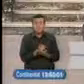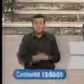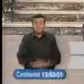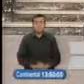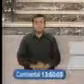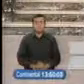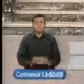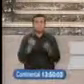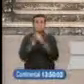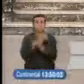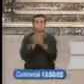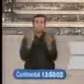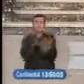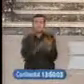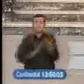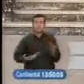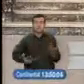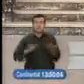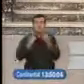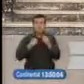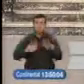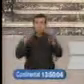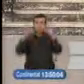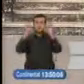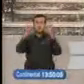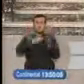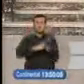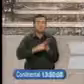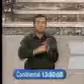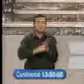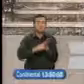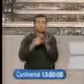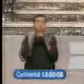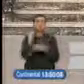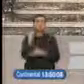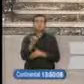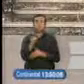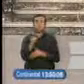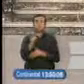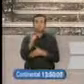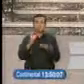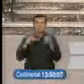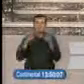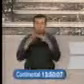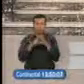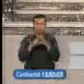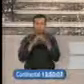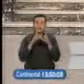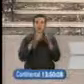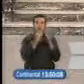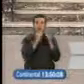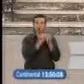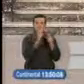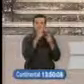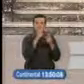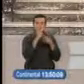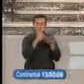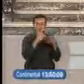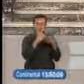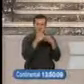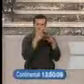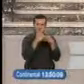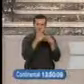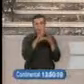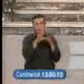Las declaraciones del jefe de Estado las dio en el marco de una reunión que tuvo este martes con el Frente de Transparencia. En esta reunión, que